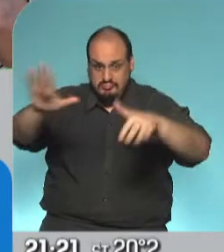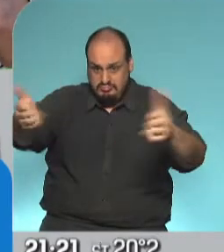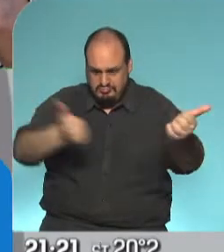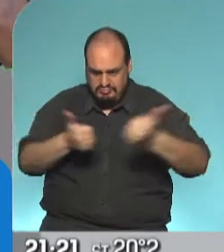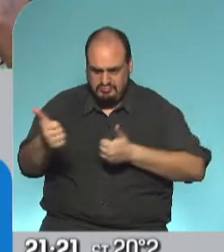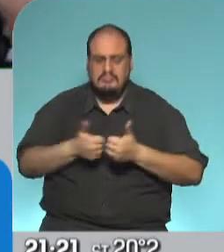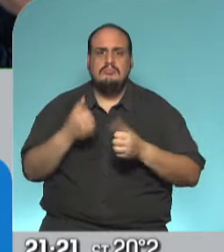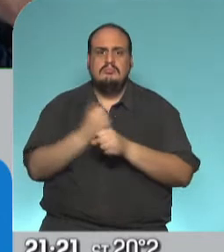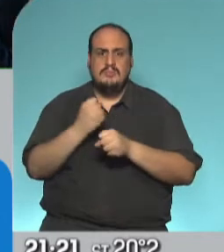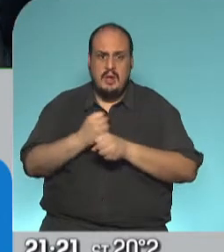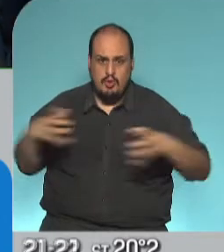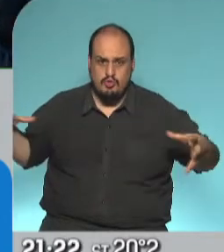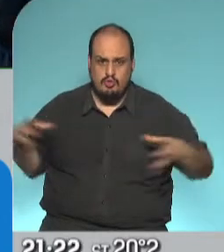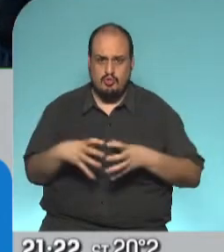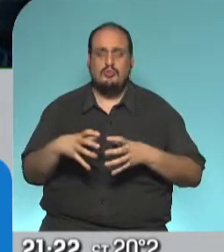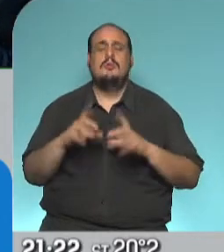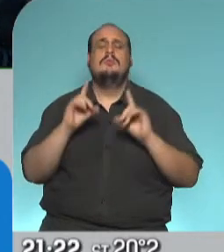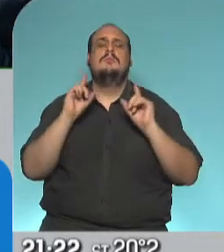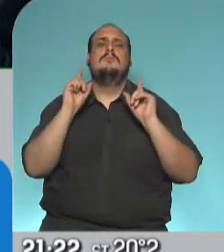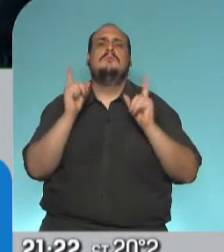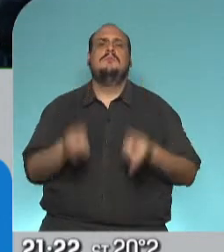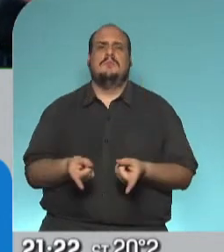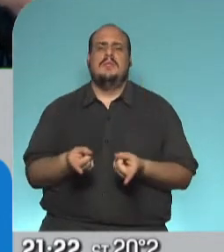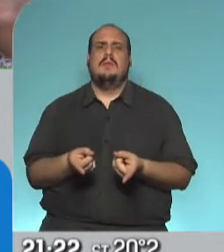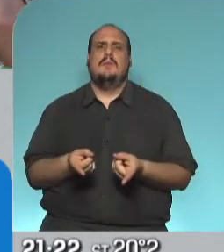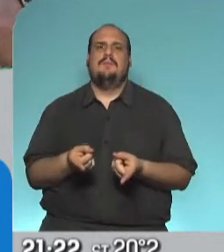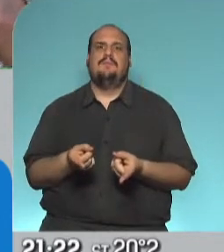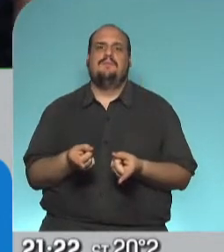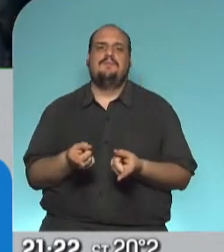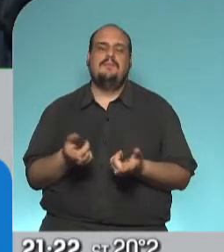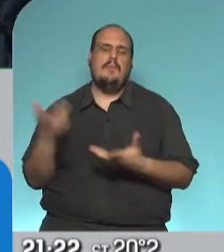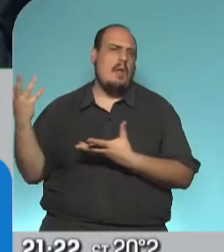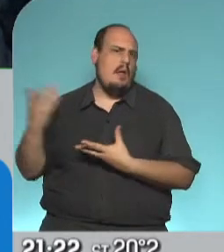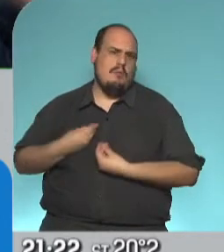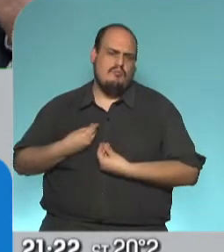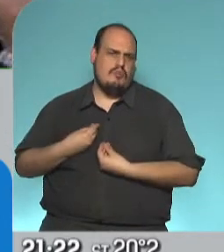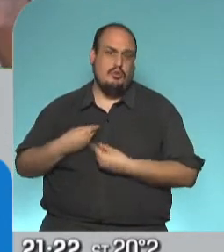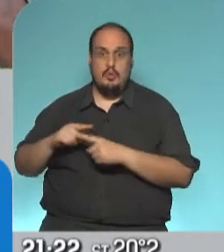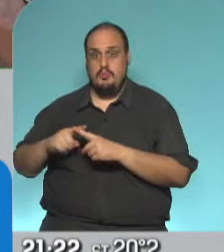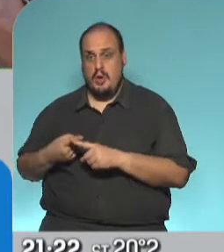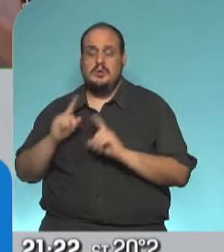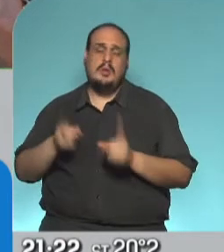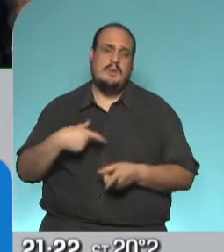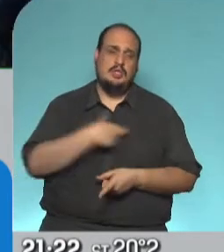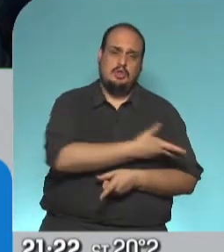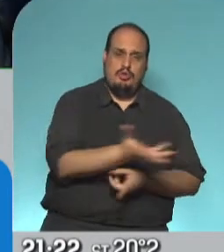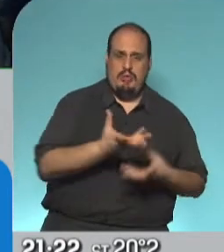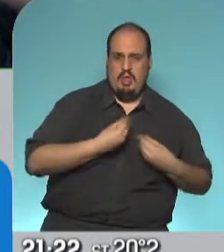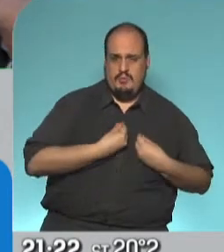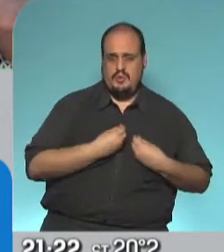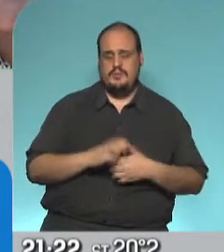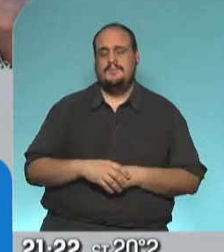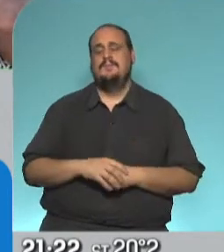por el otro lado con el apoyo, digamos, con un apoyo incondicional, tanto político como social. Y por el otro